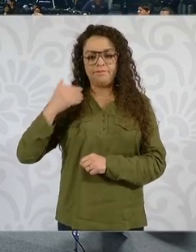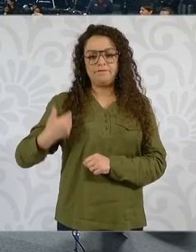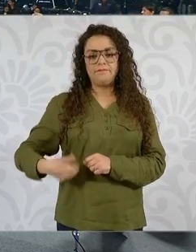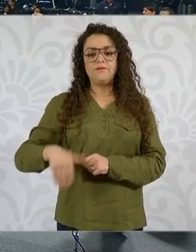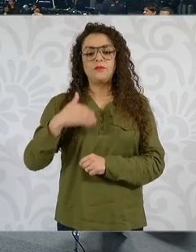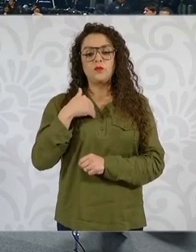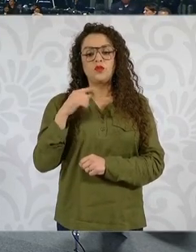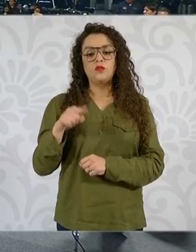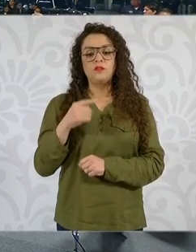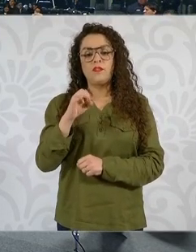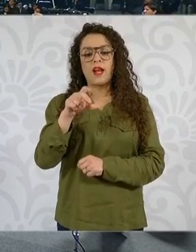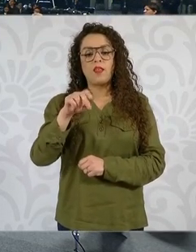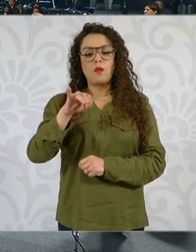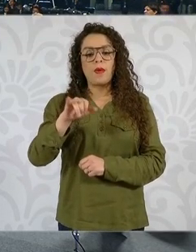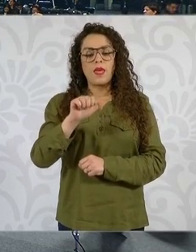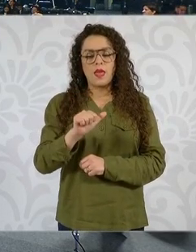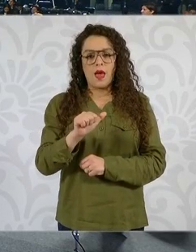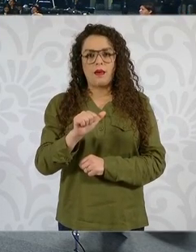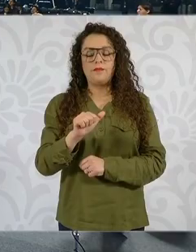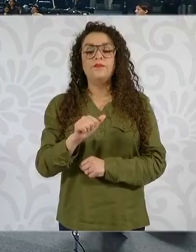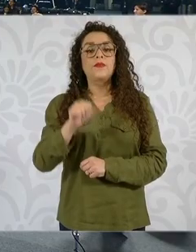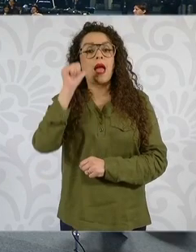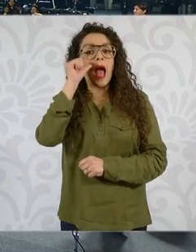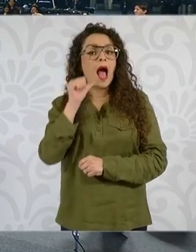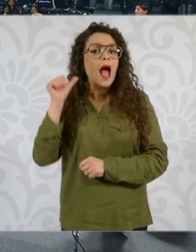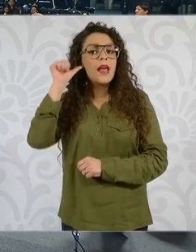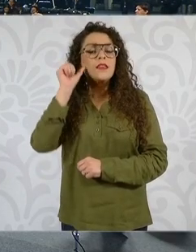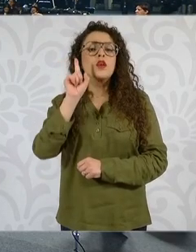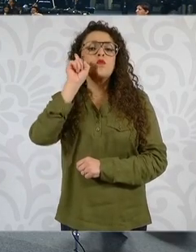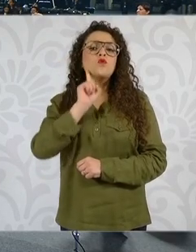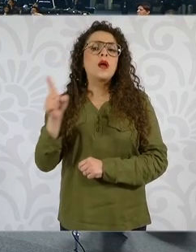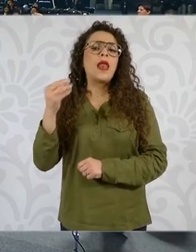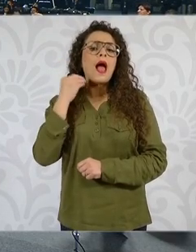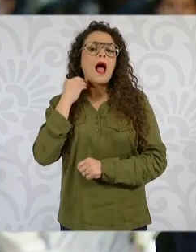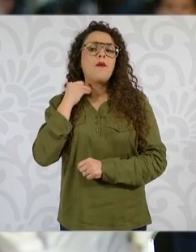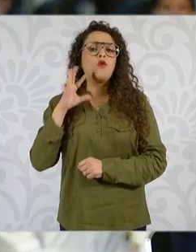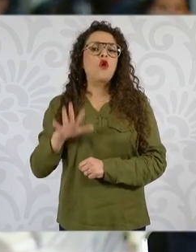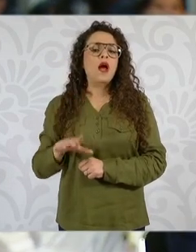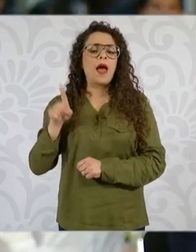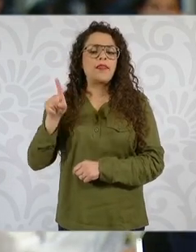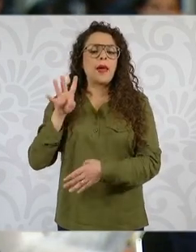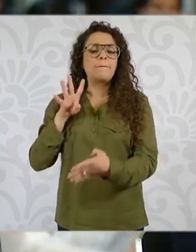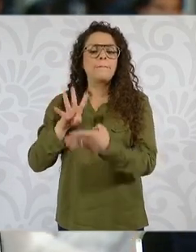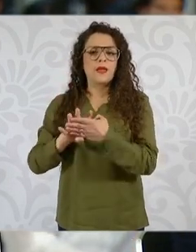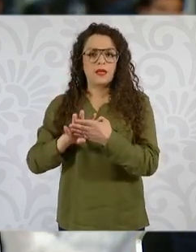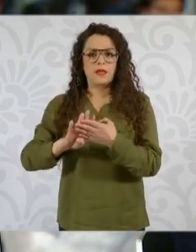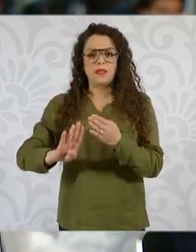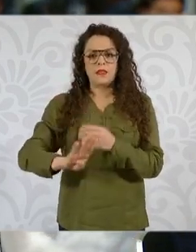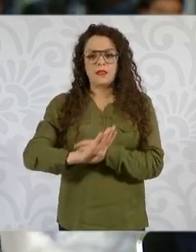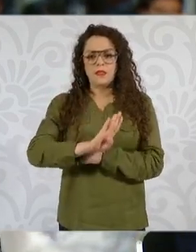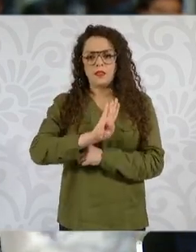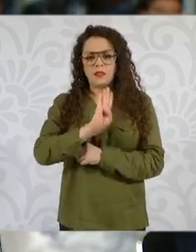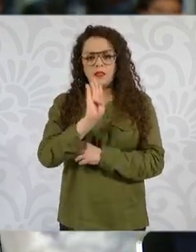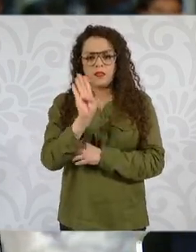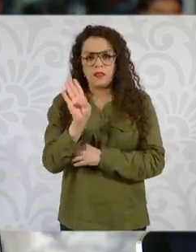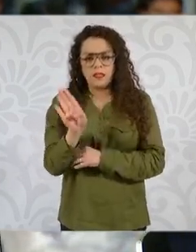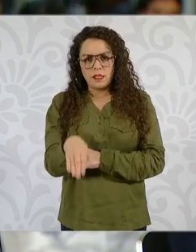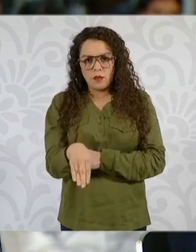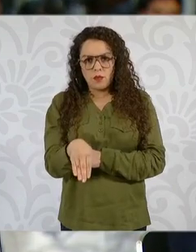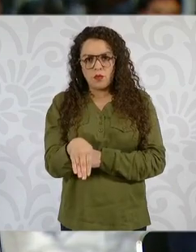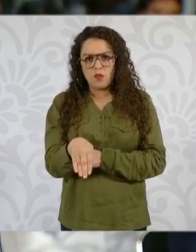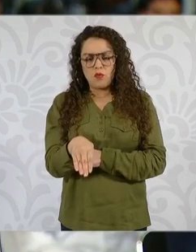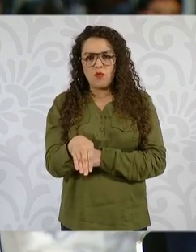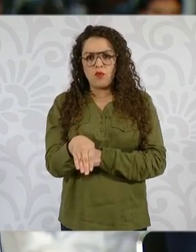el día de ayer oralia perez abogada penalista fallecida en cautemoc en viaducto en una camioneta sin